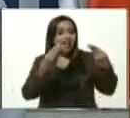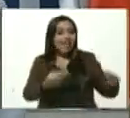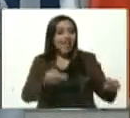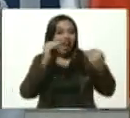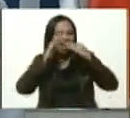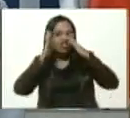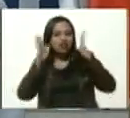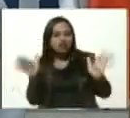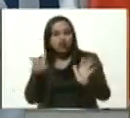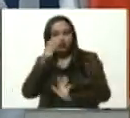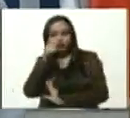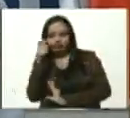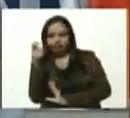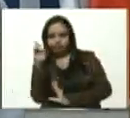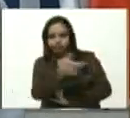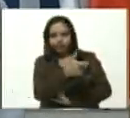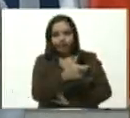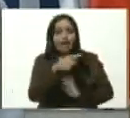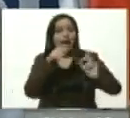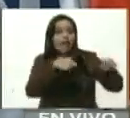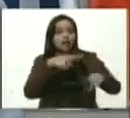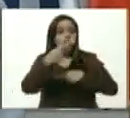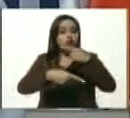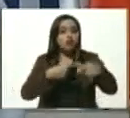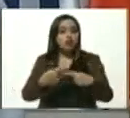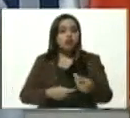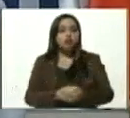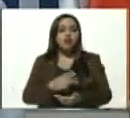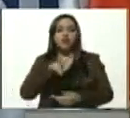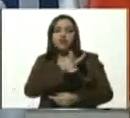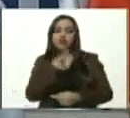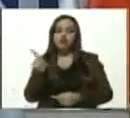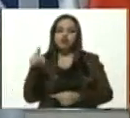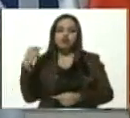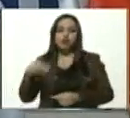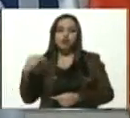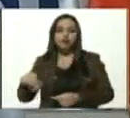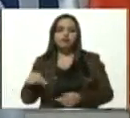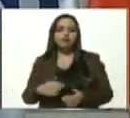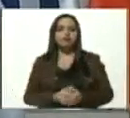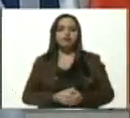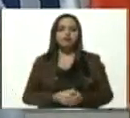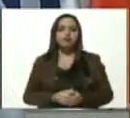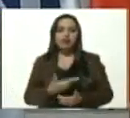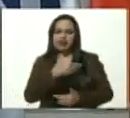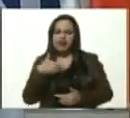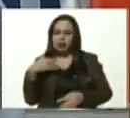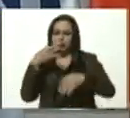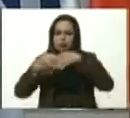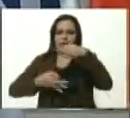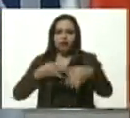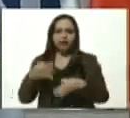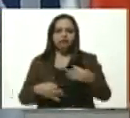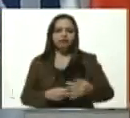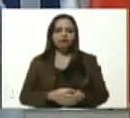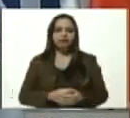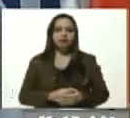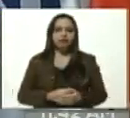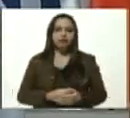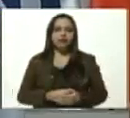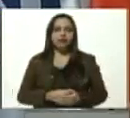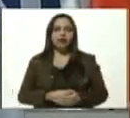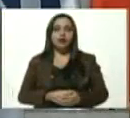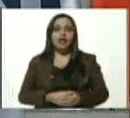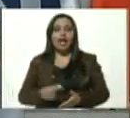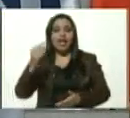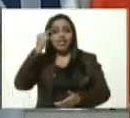atención y vigilancia a este proceso el próximo 21 de noviembre. Quiero destacar que el día de ayer